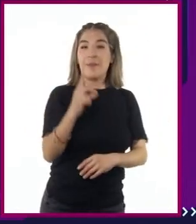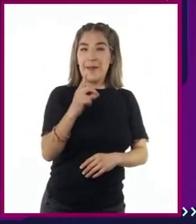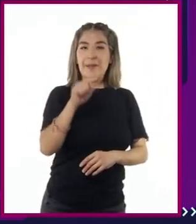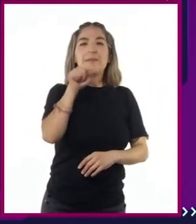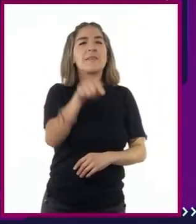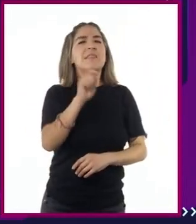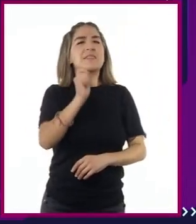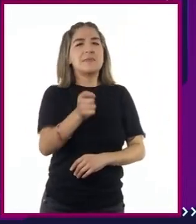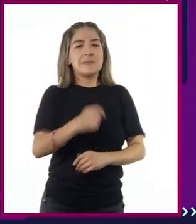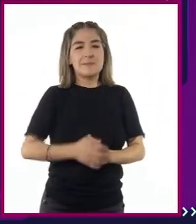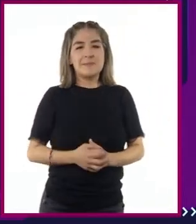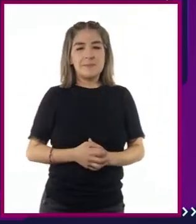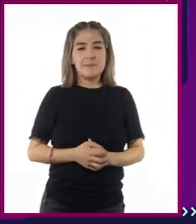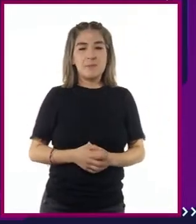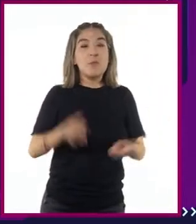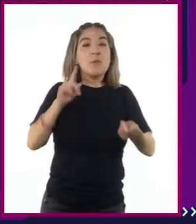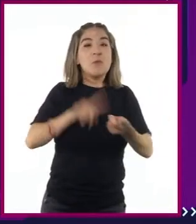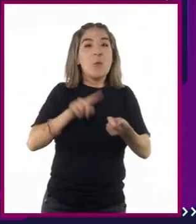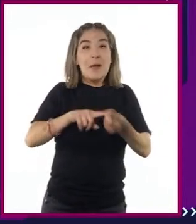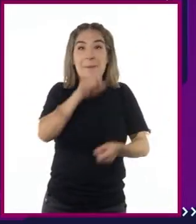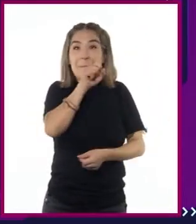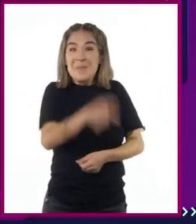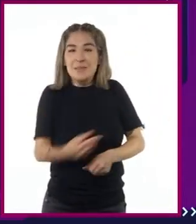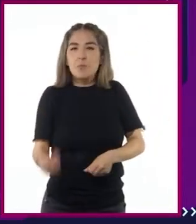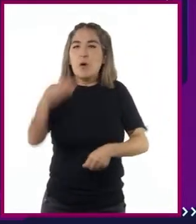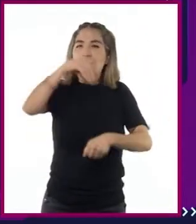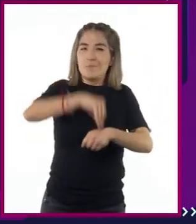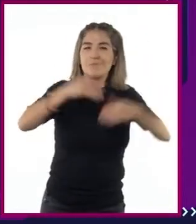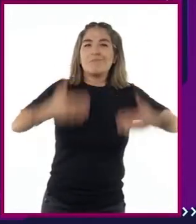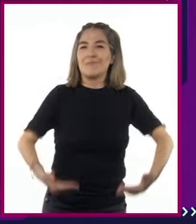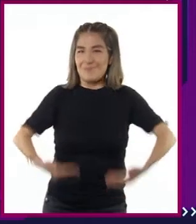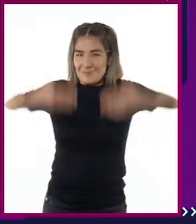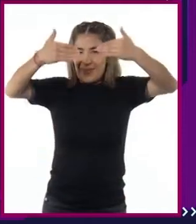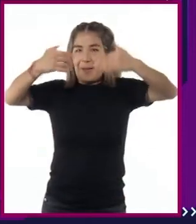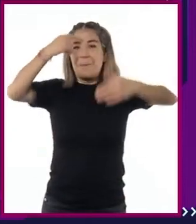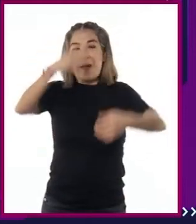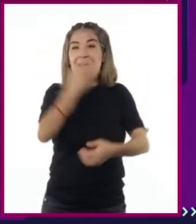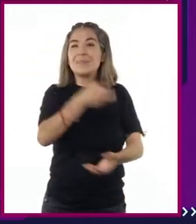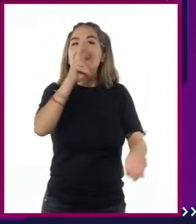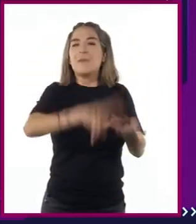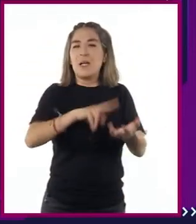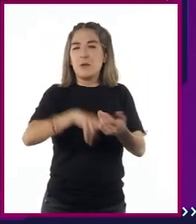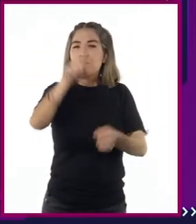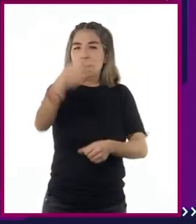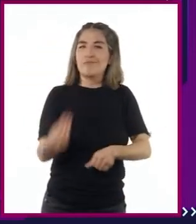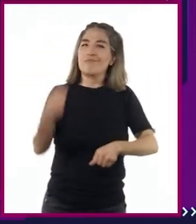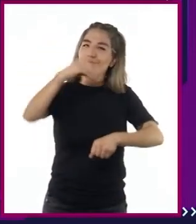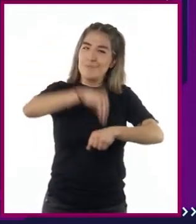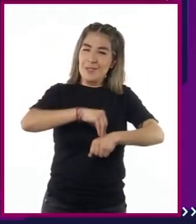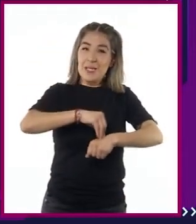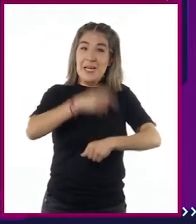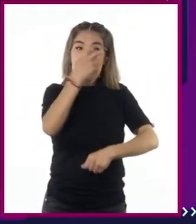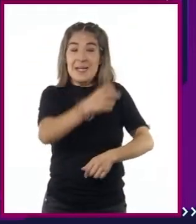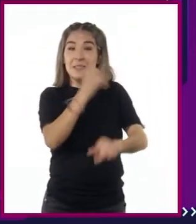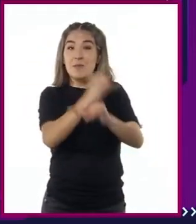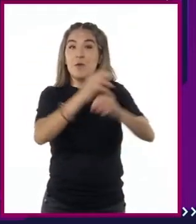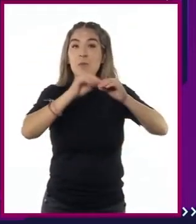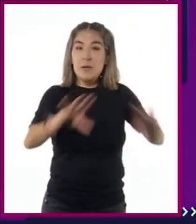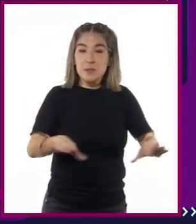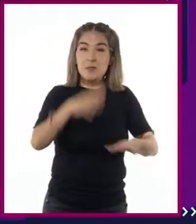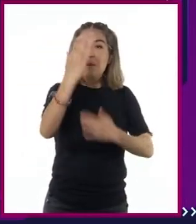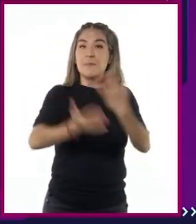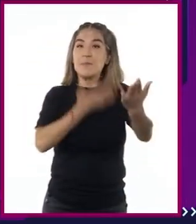que es donde se colocará la malla y es el valor solicitado. Con los datos y el